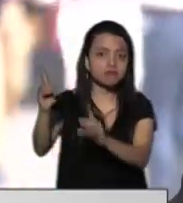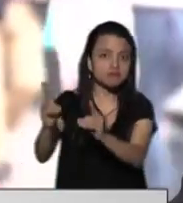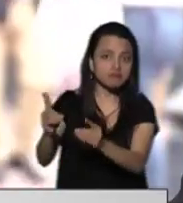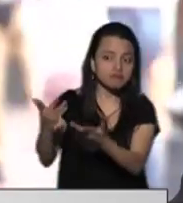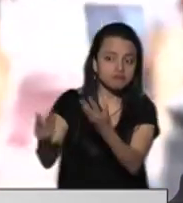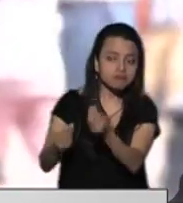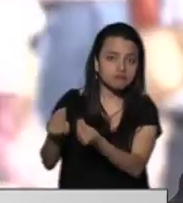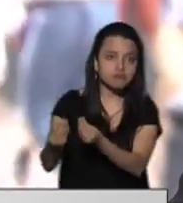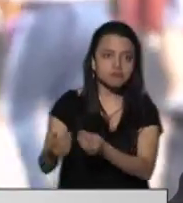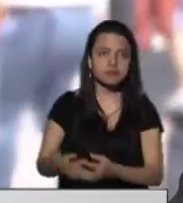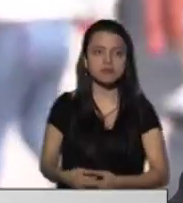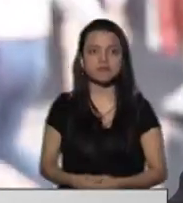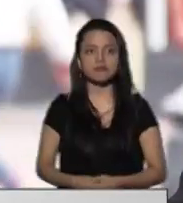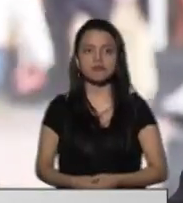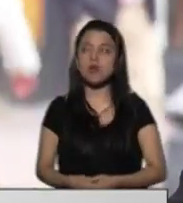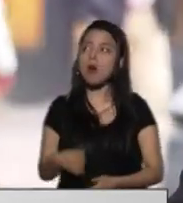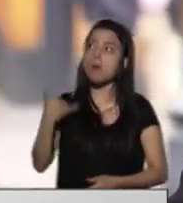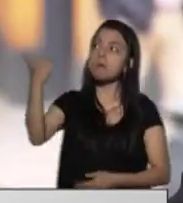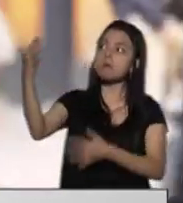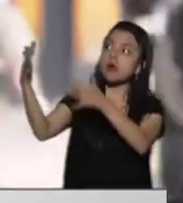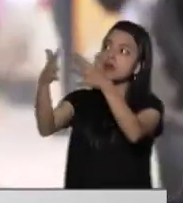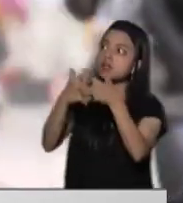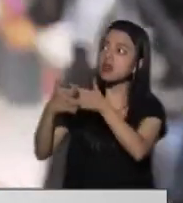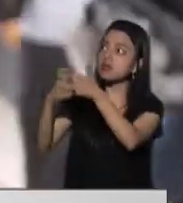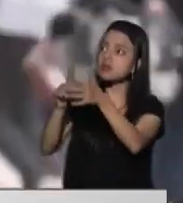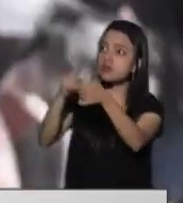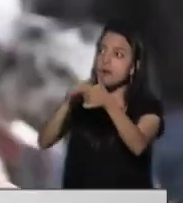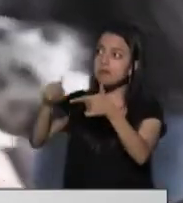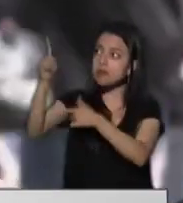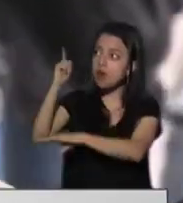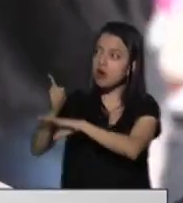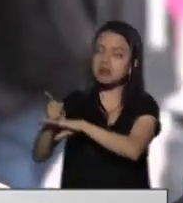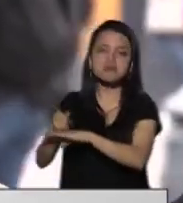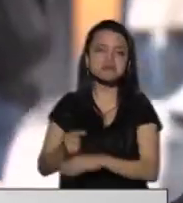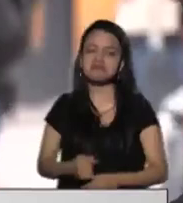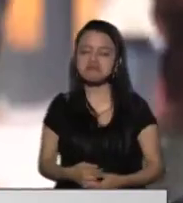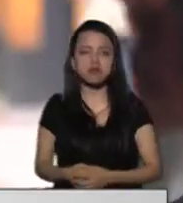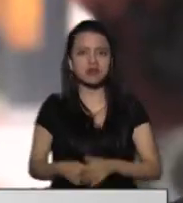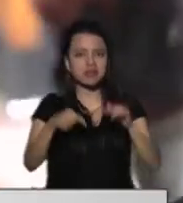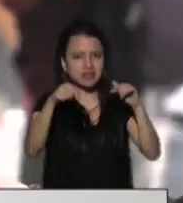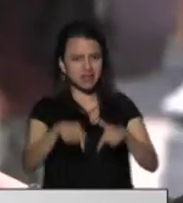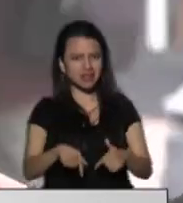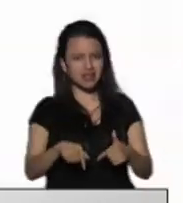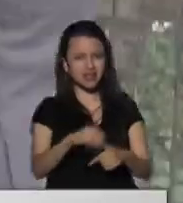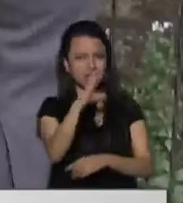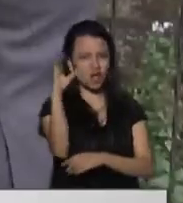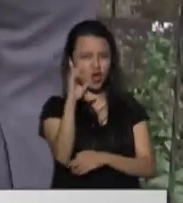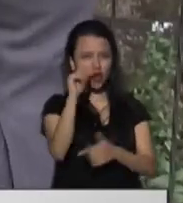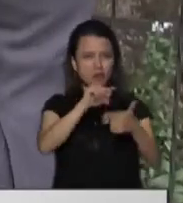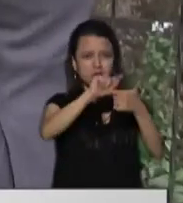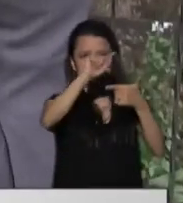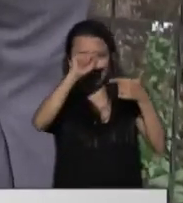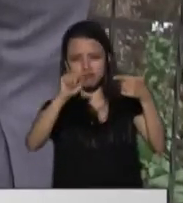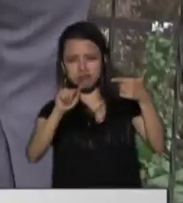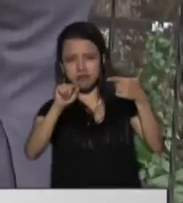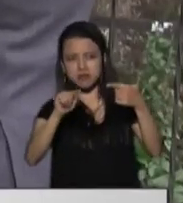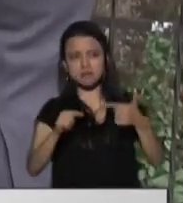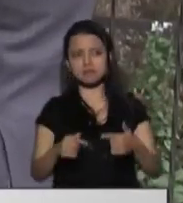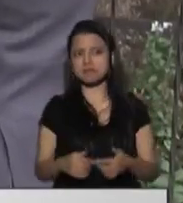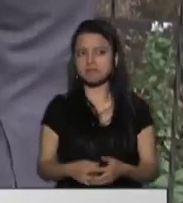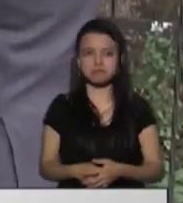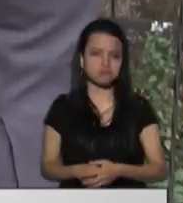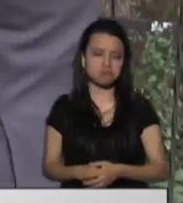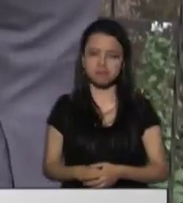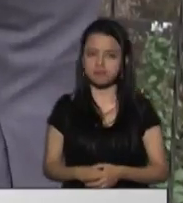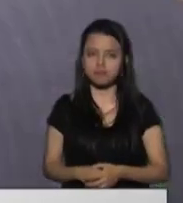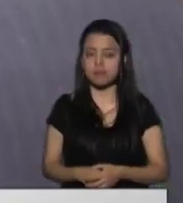norteamericano y en Colombia no veo la posibilidad de que las tasas de interés bajen en octubre. Sin embargo, el mercado financiero